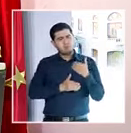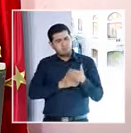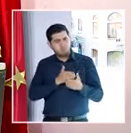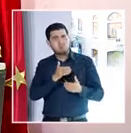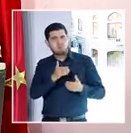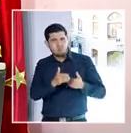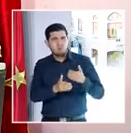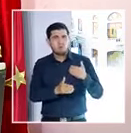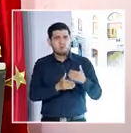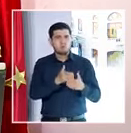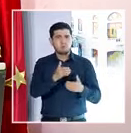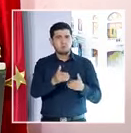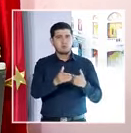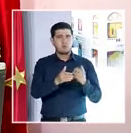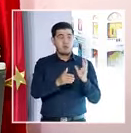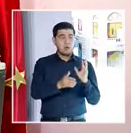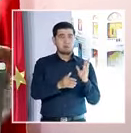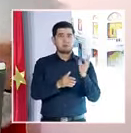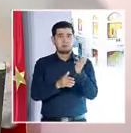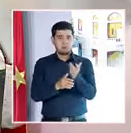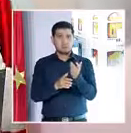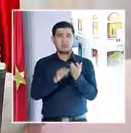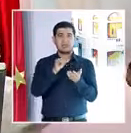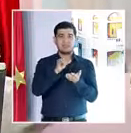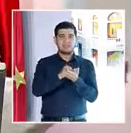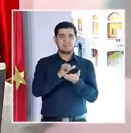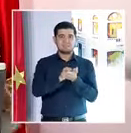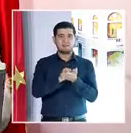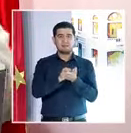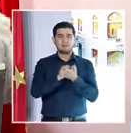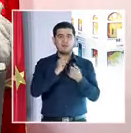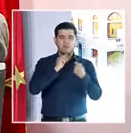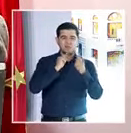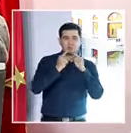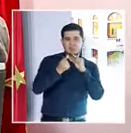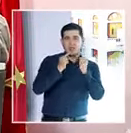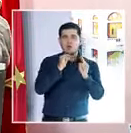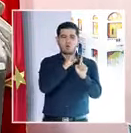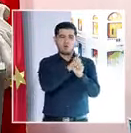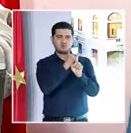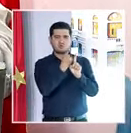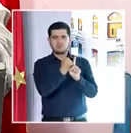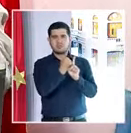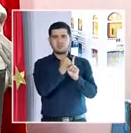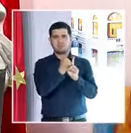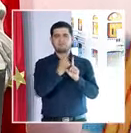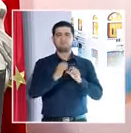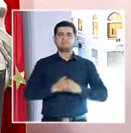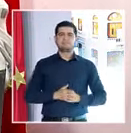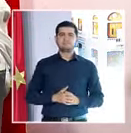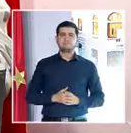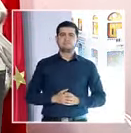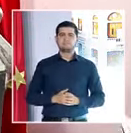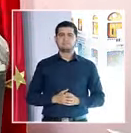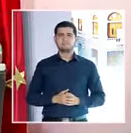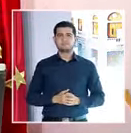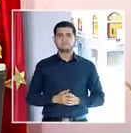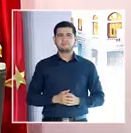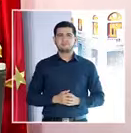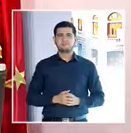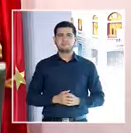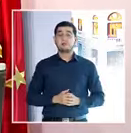en esa convocatoria que ha hecho el presidente del diálogo social en nuestro país. Estas